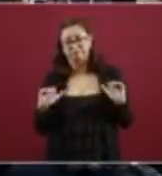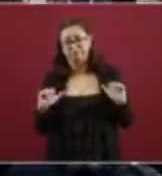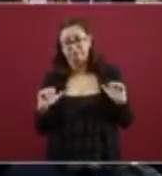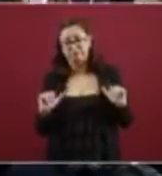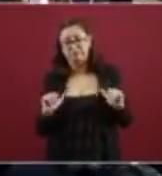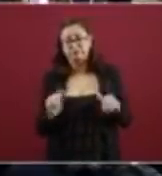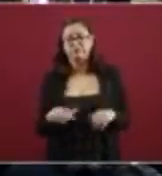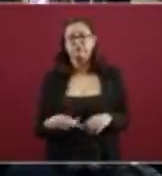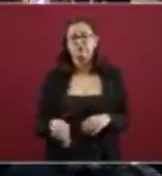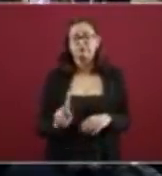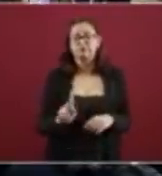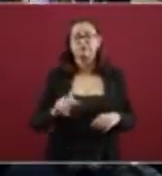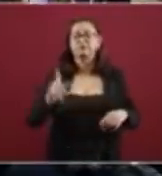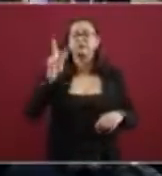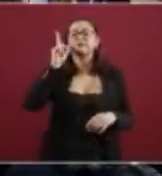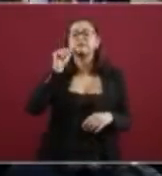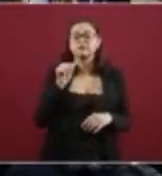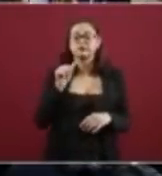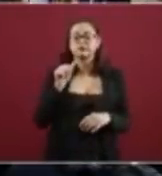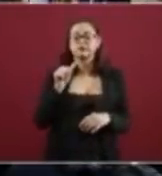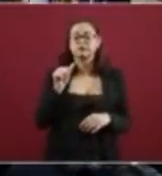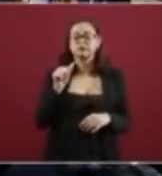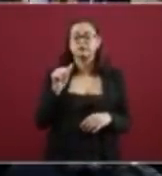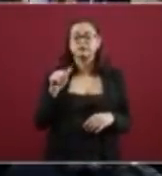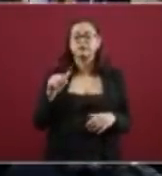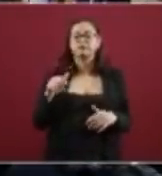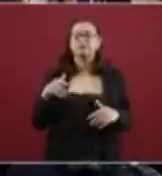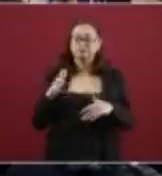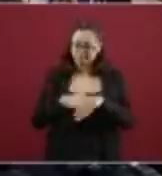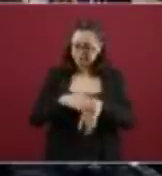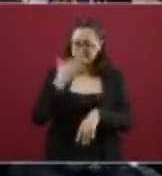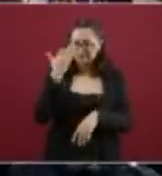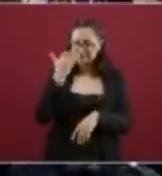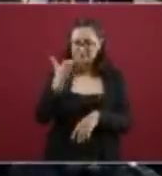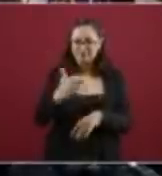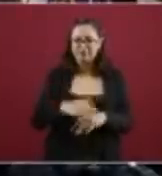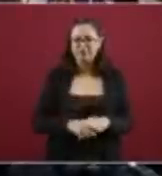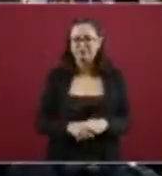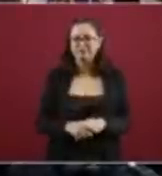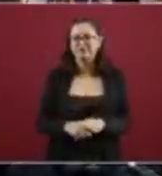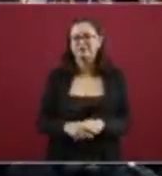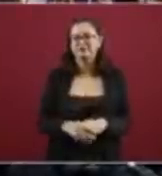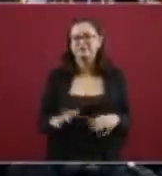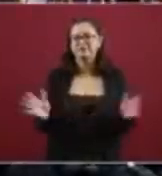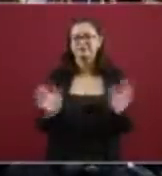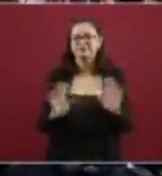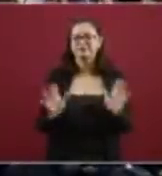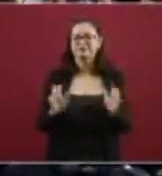pero mañana vamos a tener más tiempo. Muchas gracias.